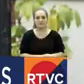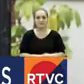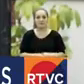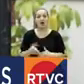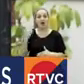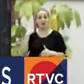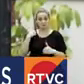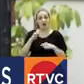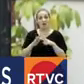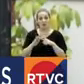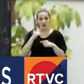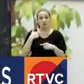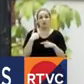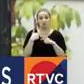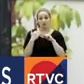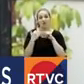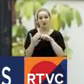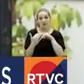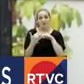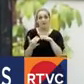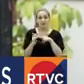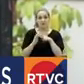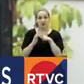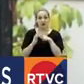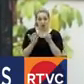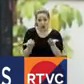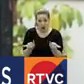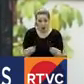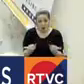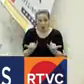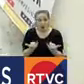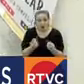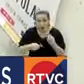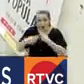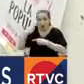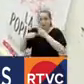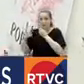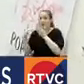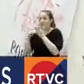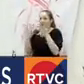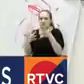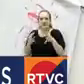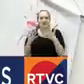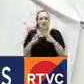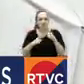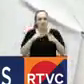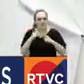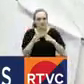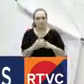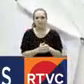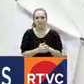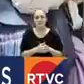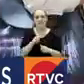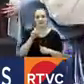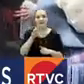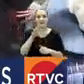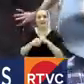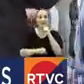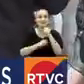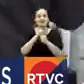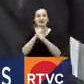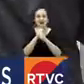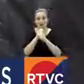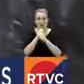que el país involucione y regrese nuevamente al conflicto. Durante 15 años, Manuel Bolívar hizo parte de una de las guerrillas